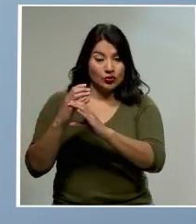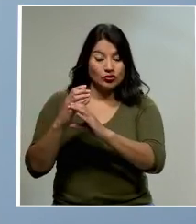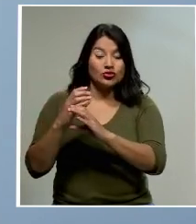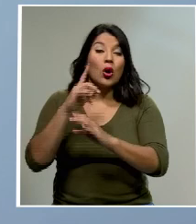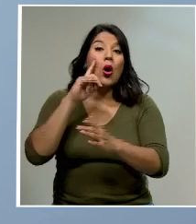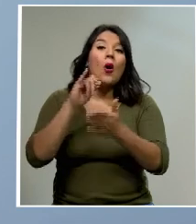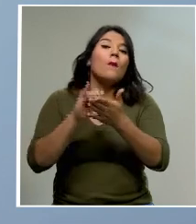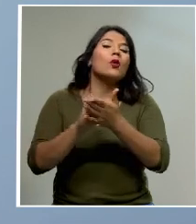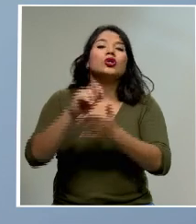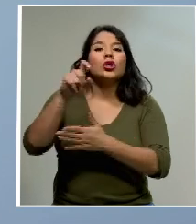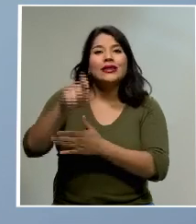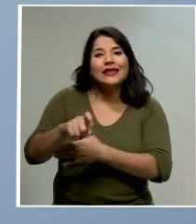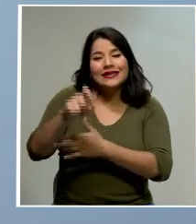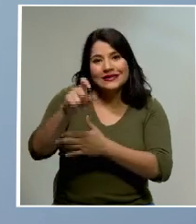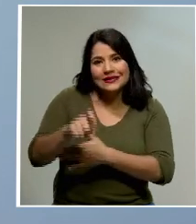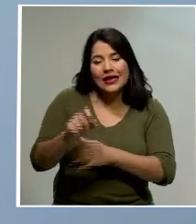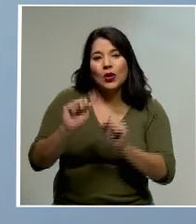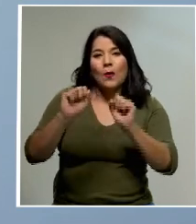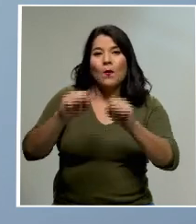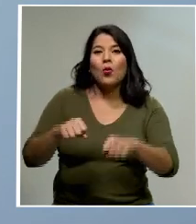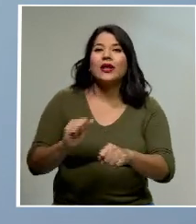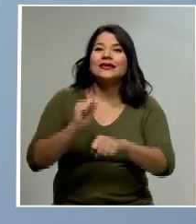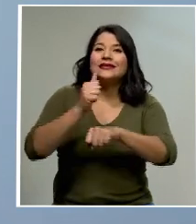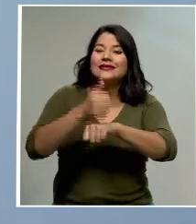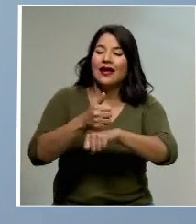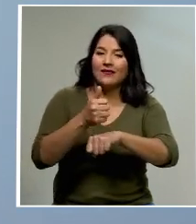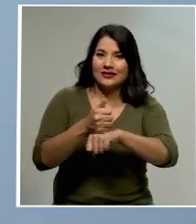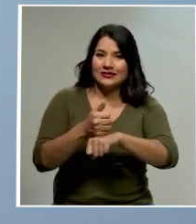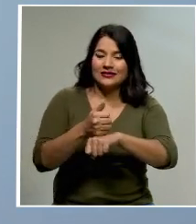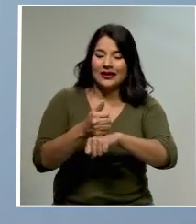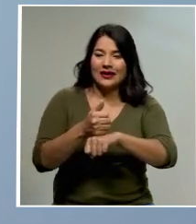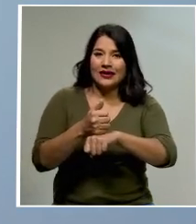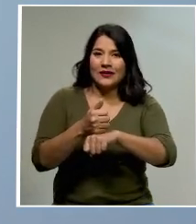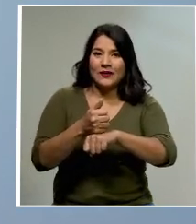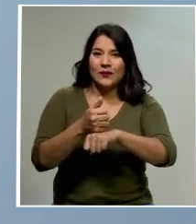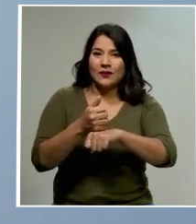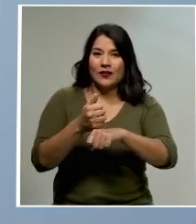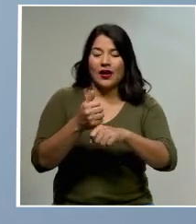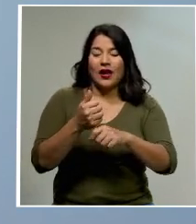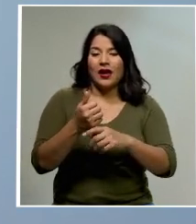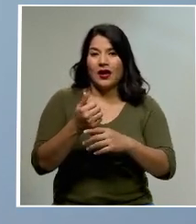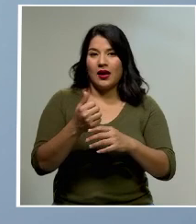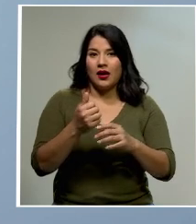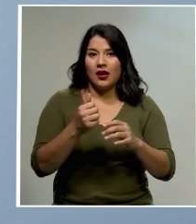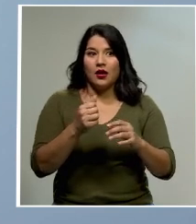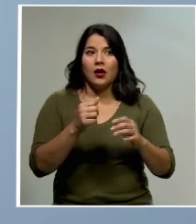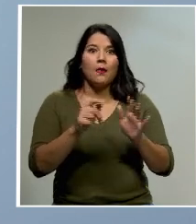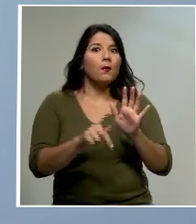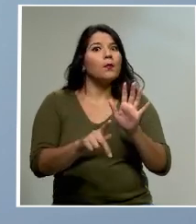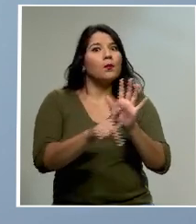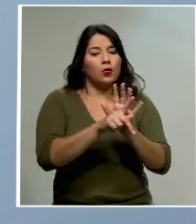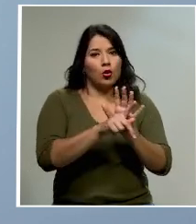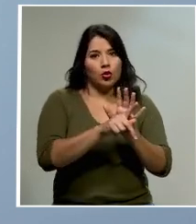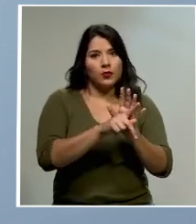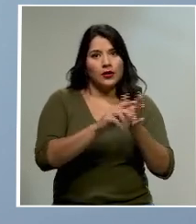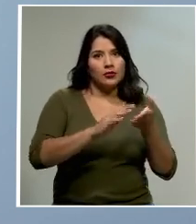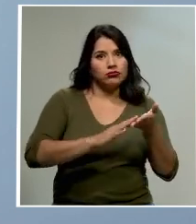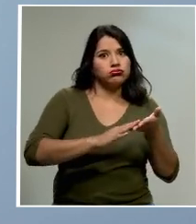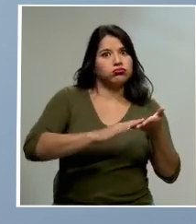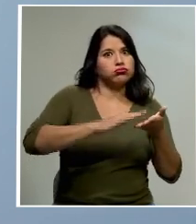es necesario que se establezca, más allá de la prohibición de un aumento conforme a la